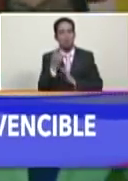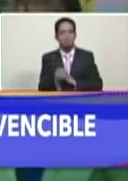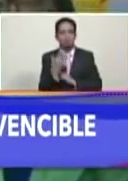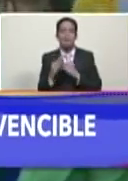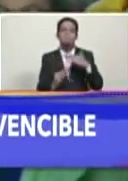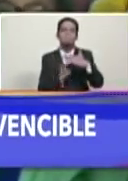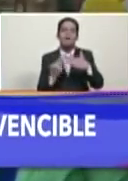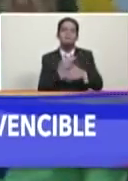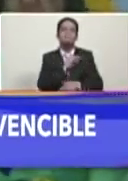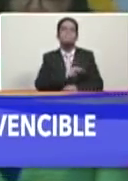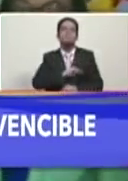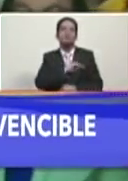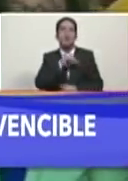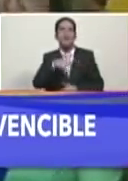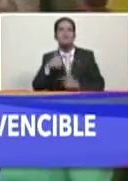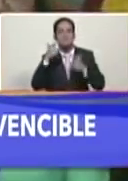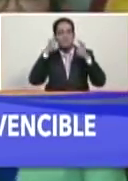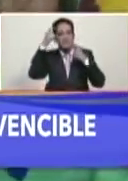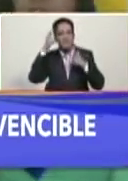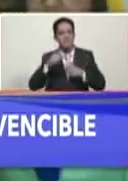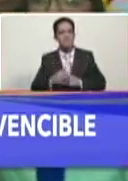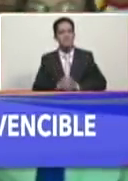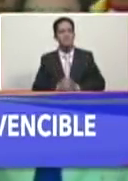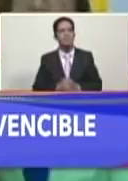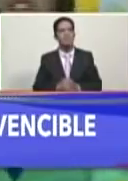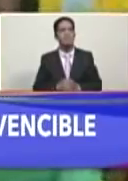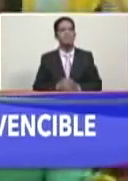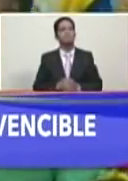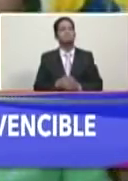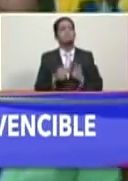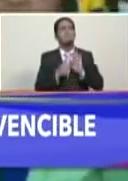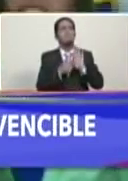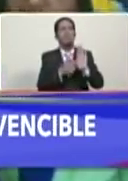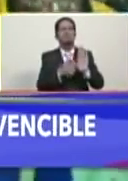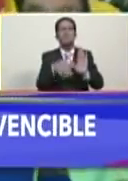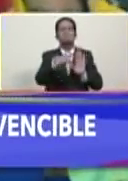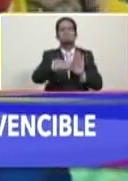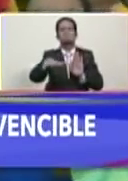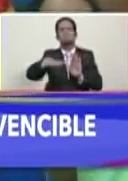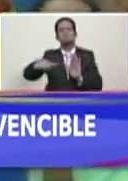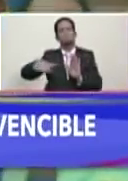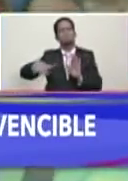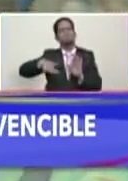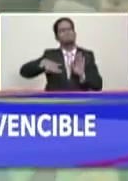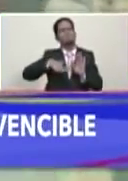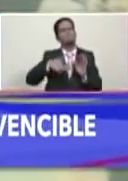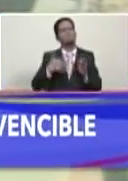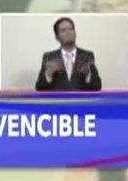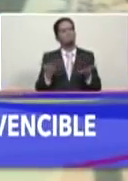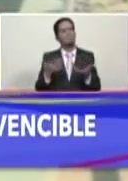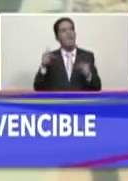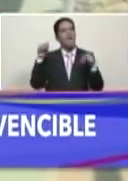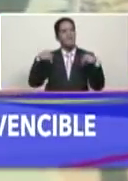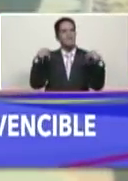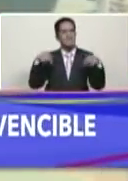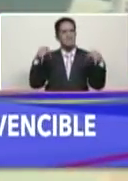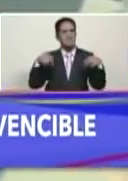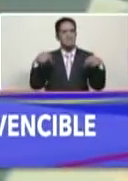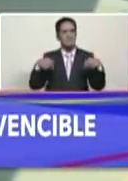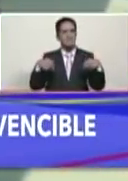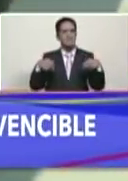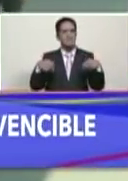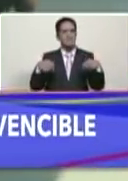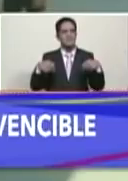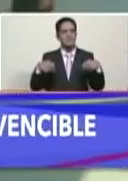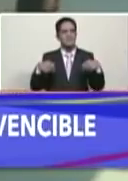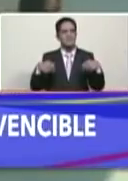base de misiones Hugo Chávez Fría. Quería mostrarle todos los espacios donde aquí se